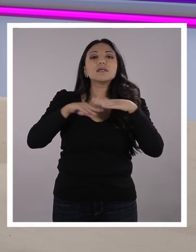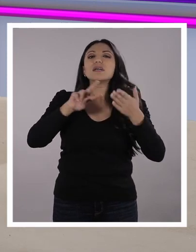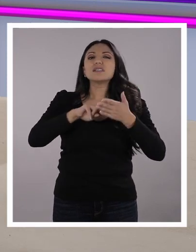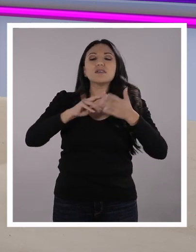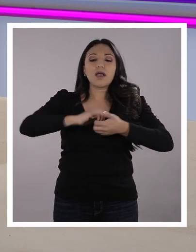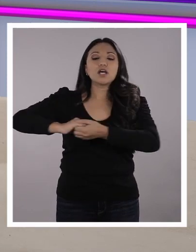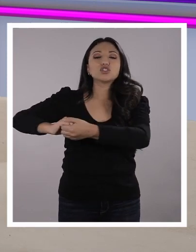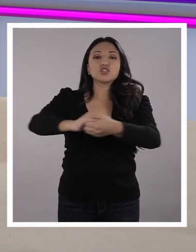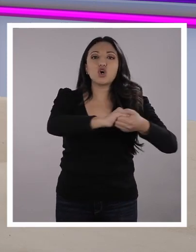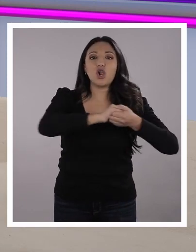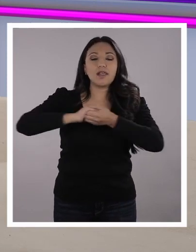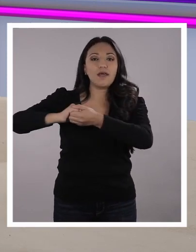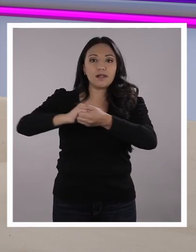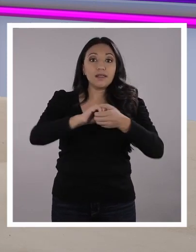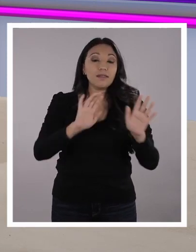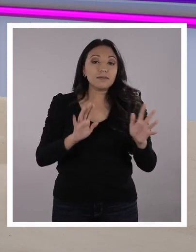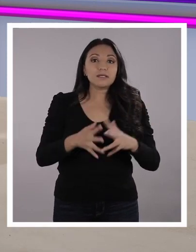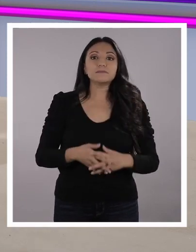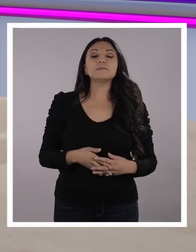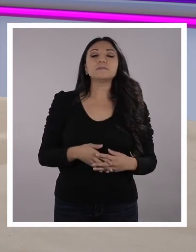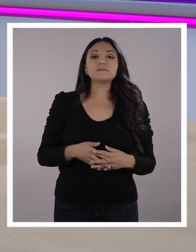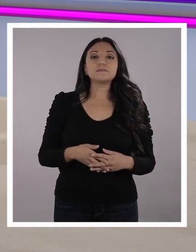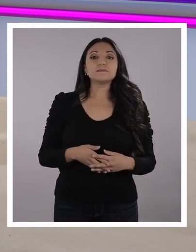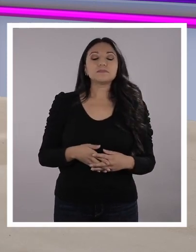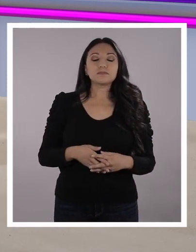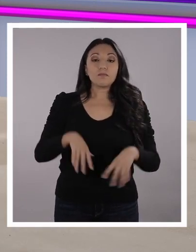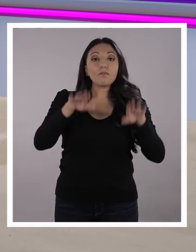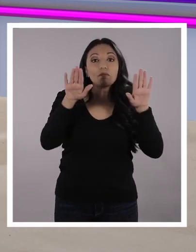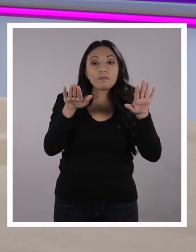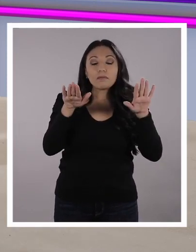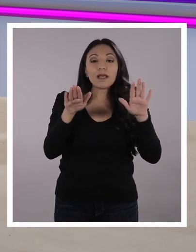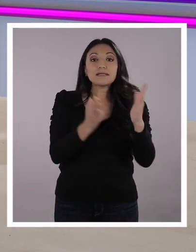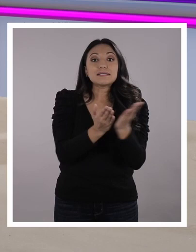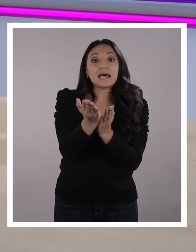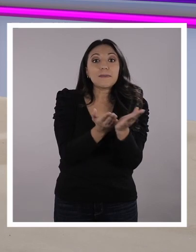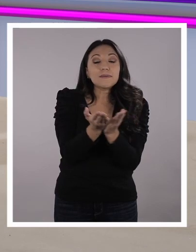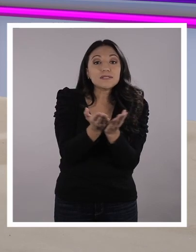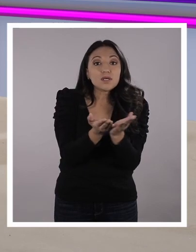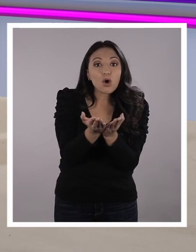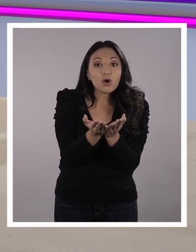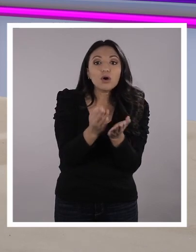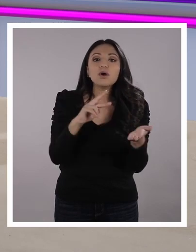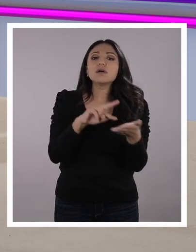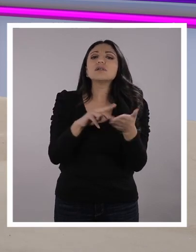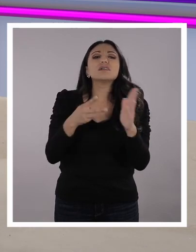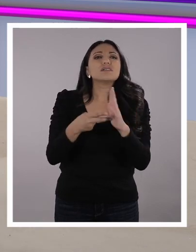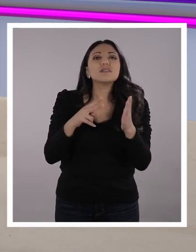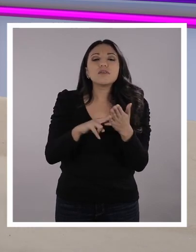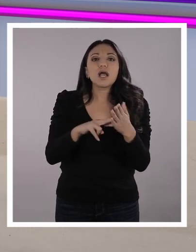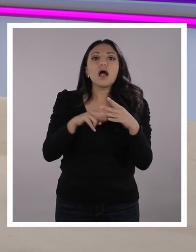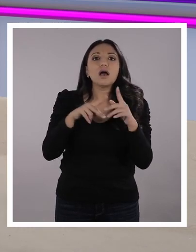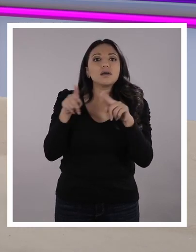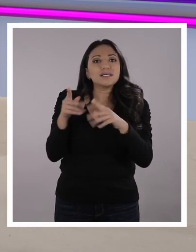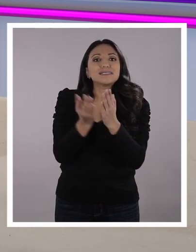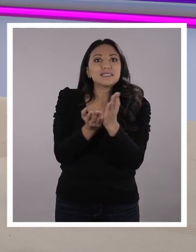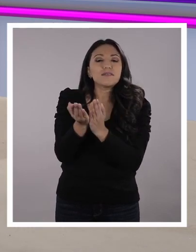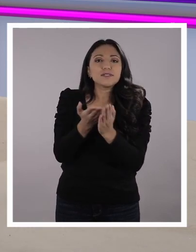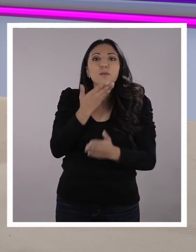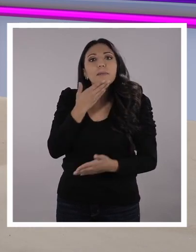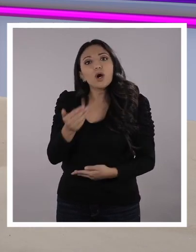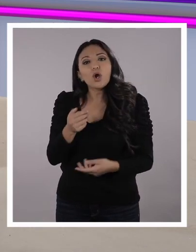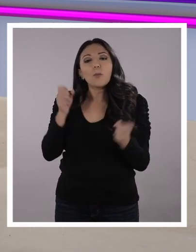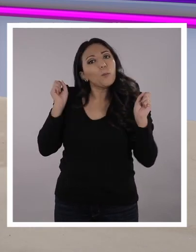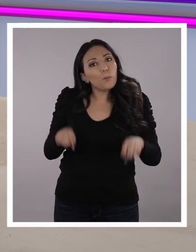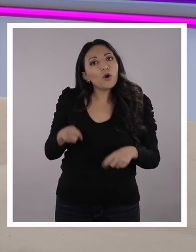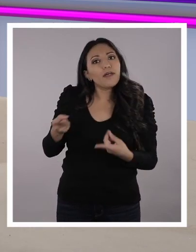la solidaridad en el mundo. Correcto. ¿De acuerdo? El servir en vez del... poder.